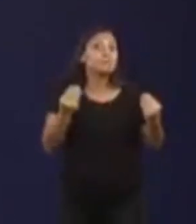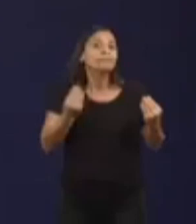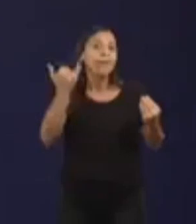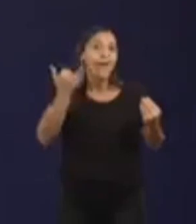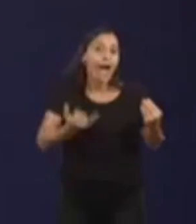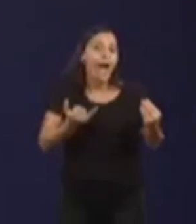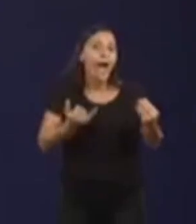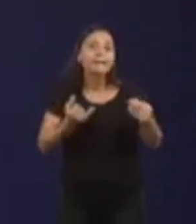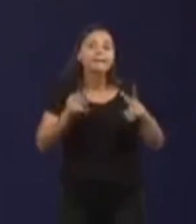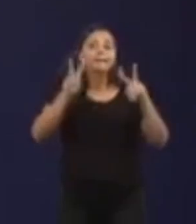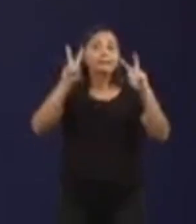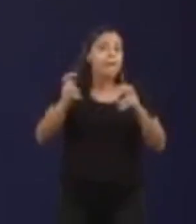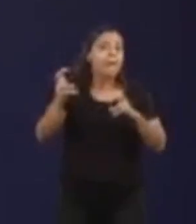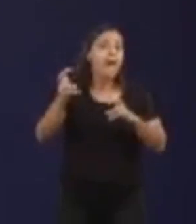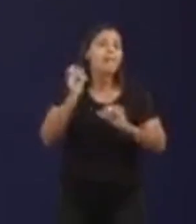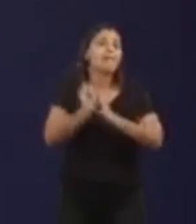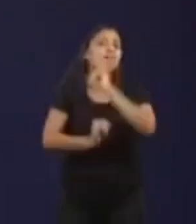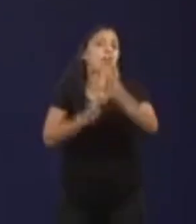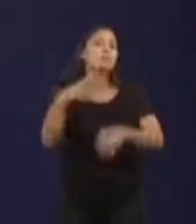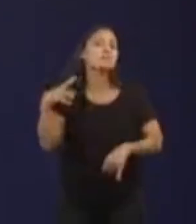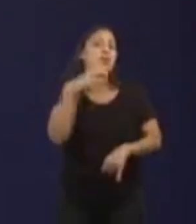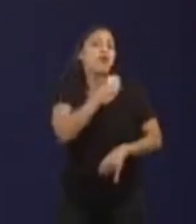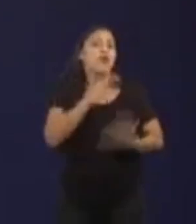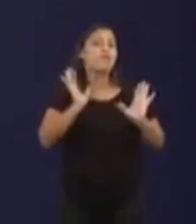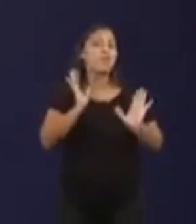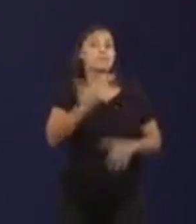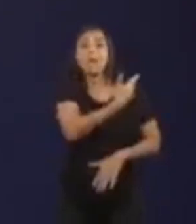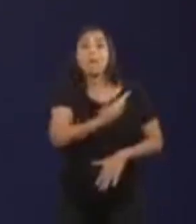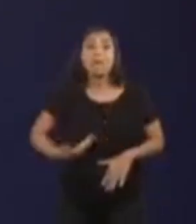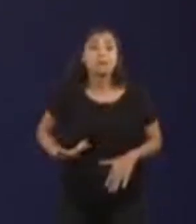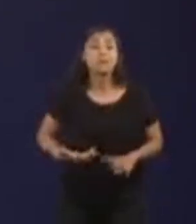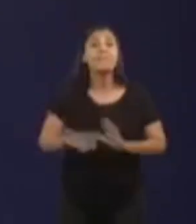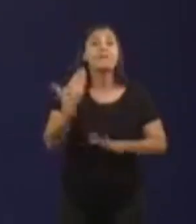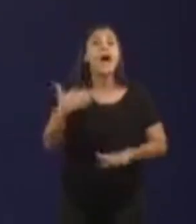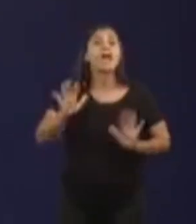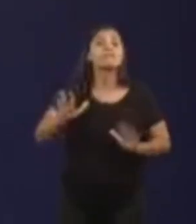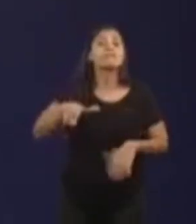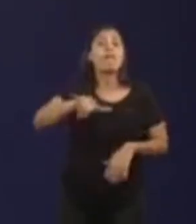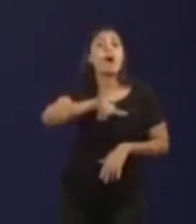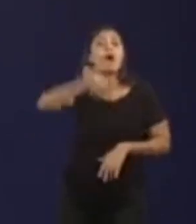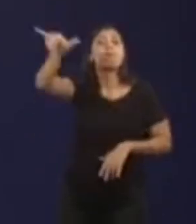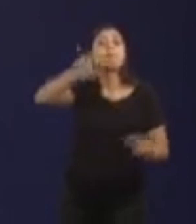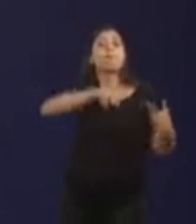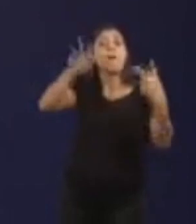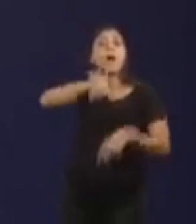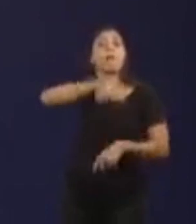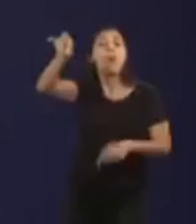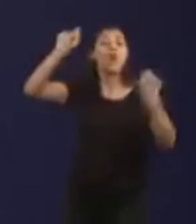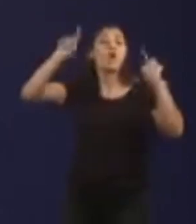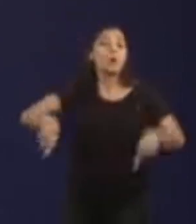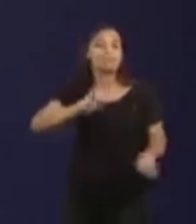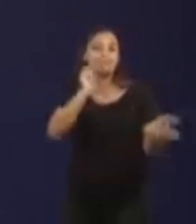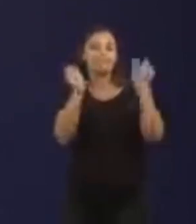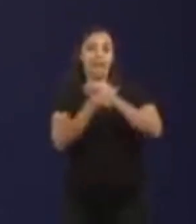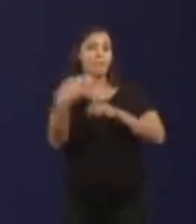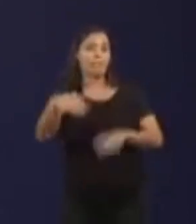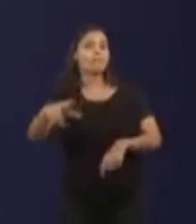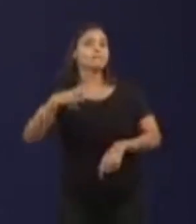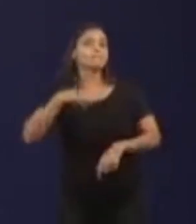cuestiones de información reservada que el presidente deja de viajar en vuelos comerciales por su